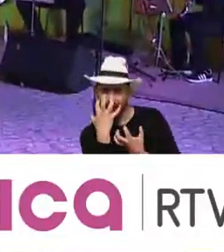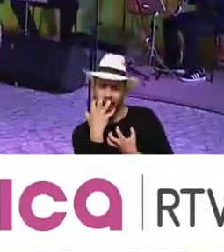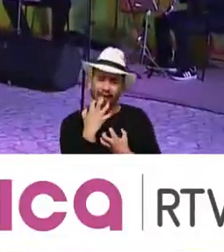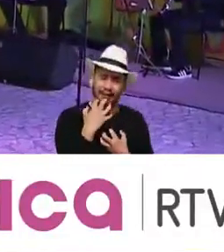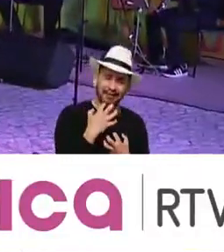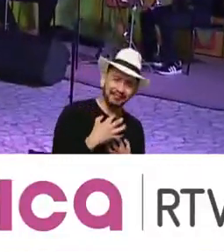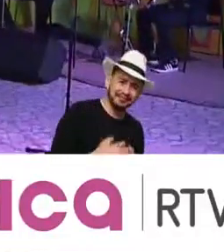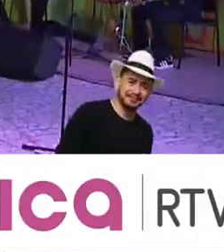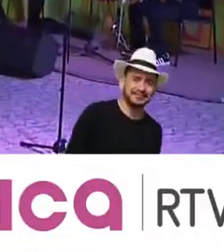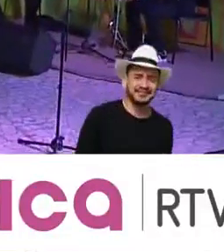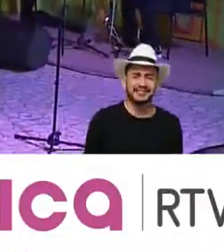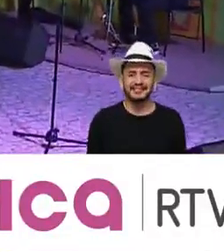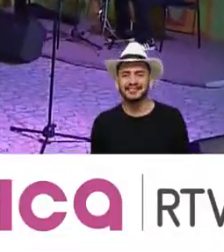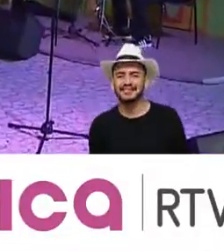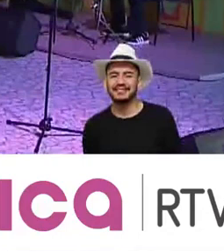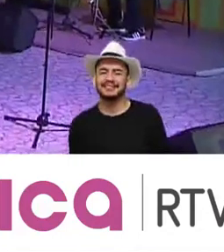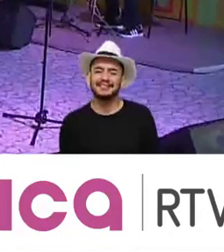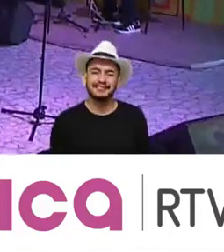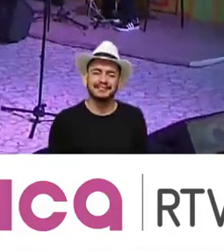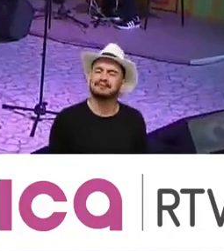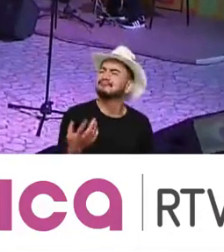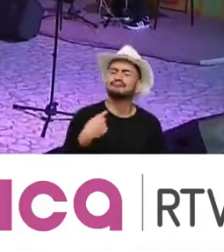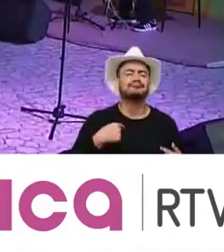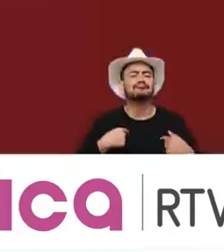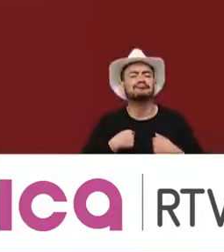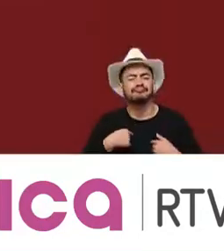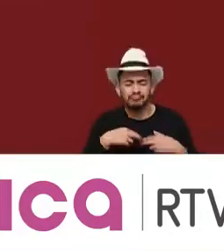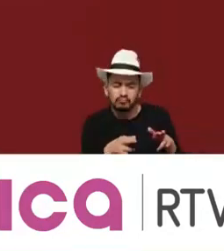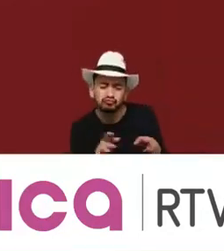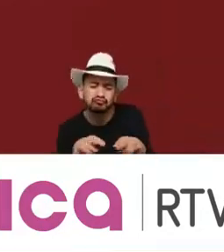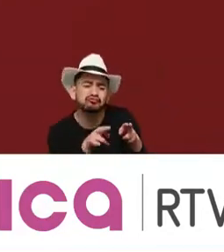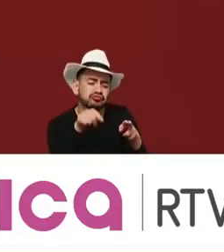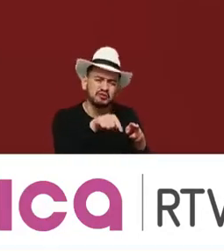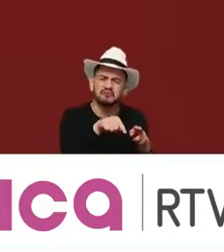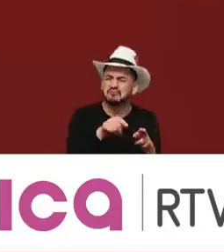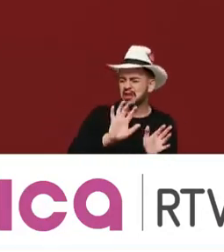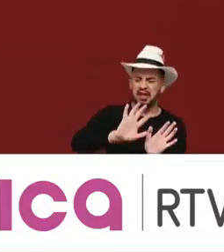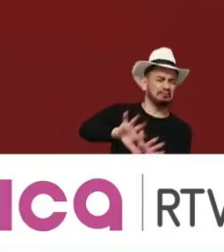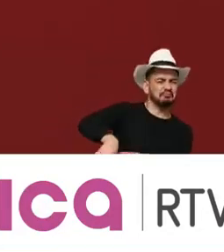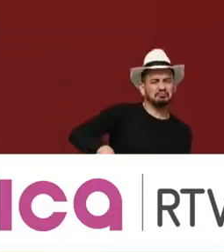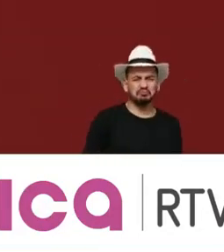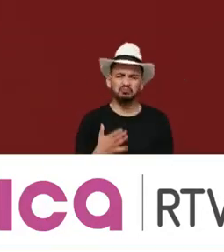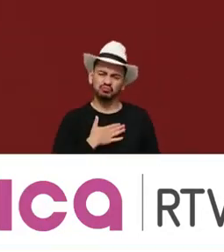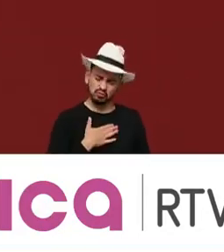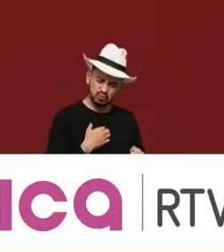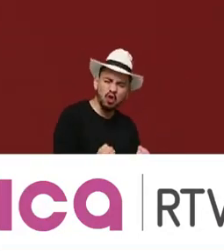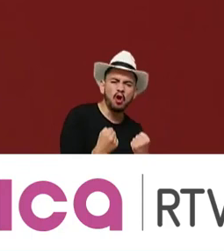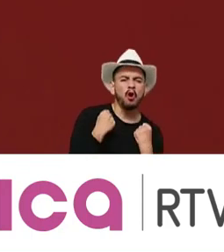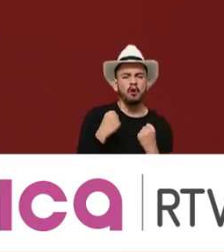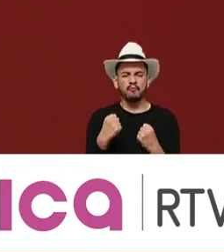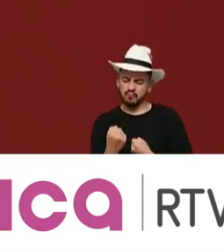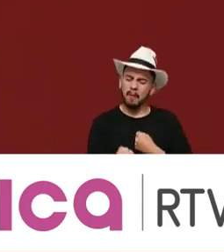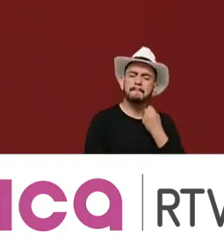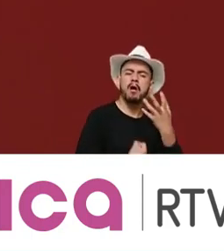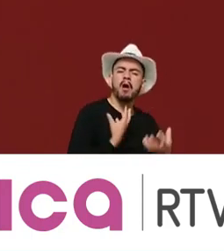yo lo que duele el arroz porque me voy a expresar yo aquí soy